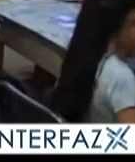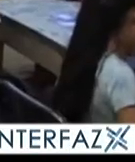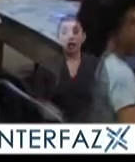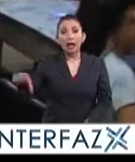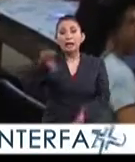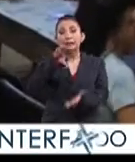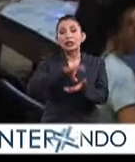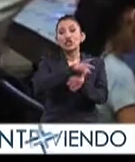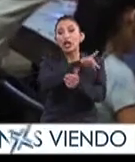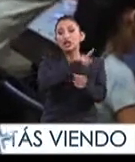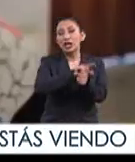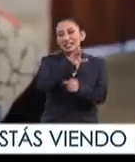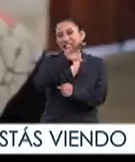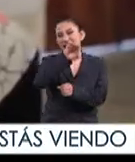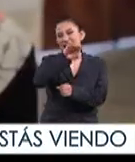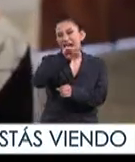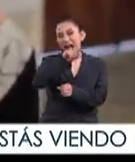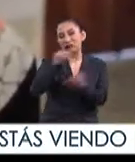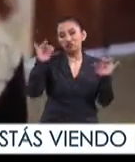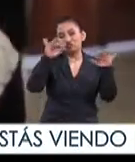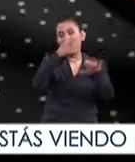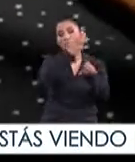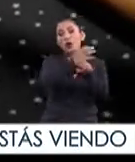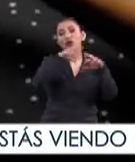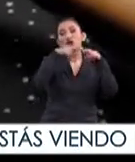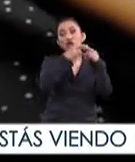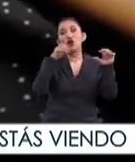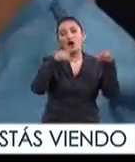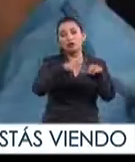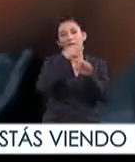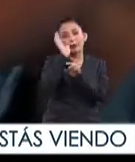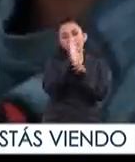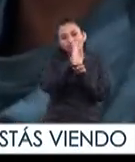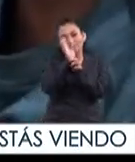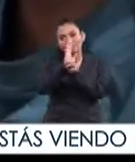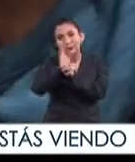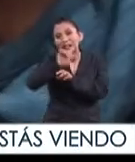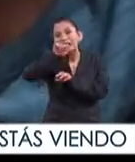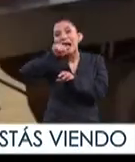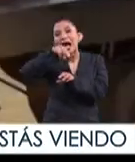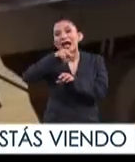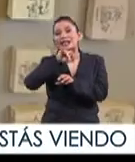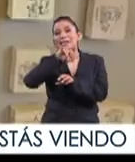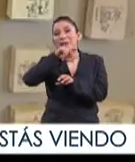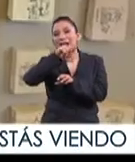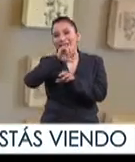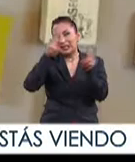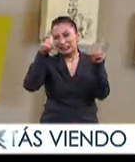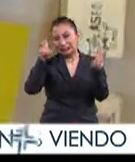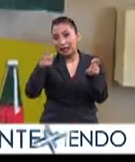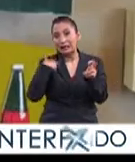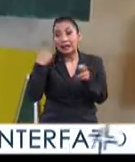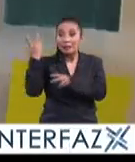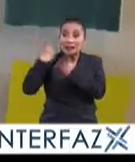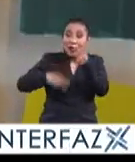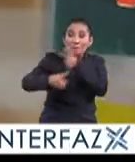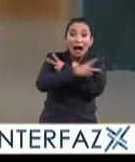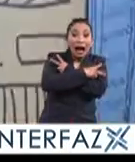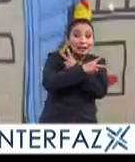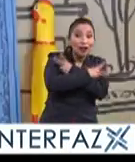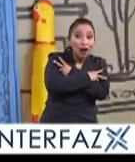El Centro Nacional de las Artes albergó el cuarto encuentro de cortometrajes Anímate. Llegaron las